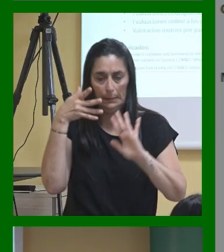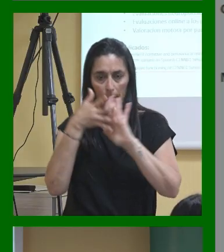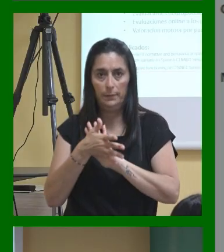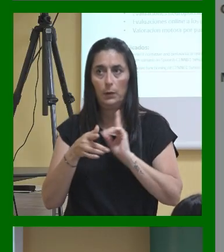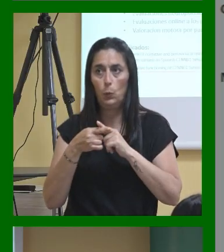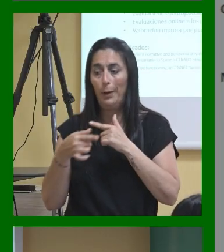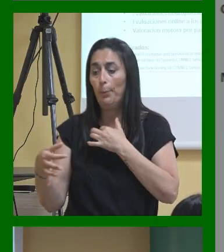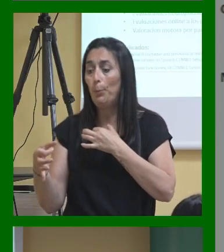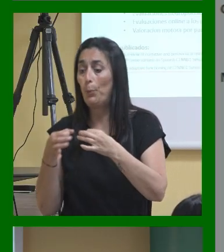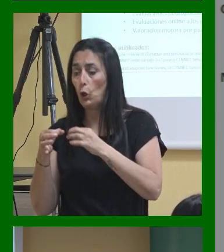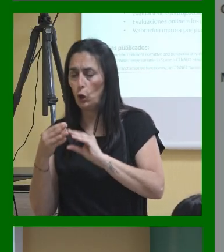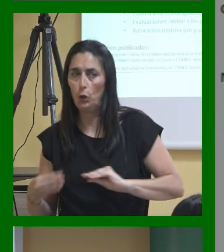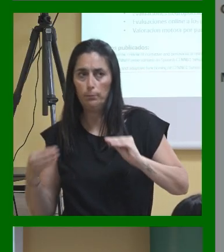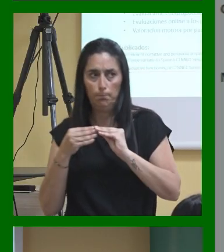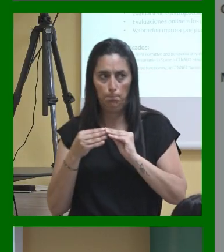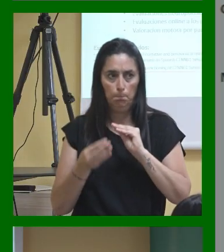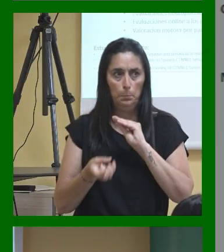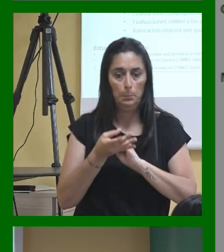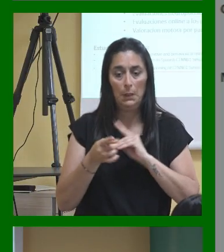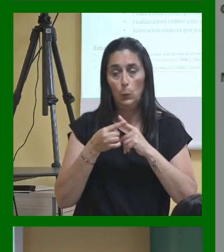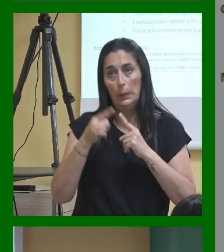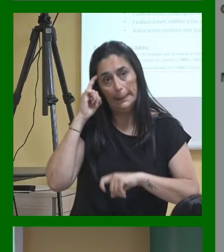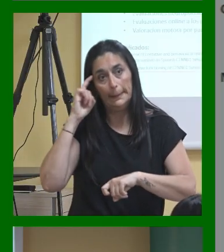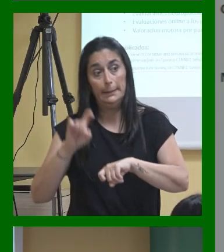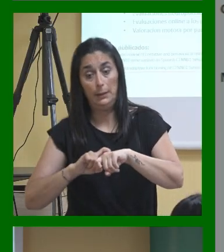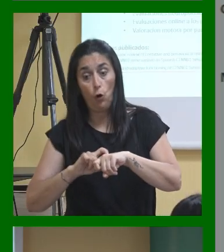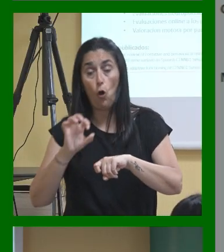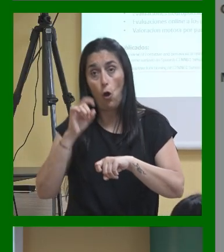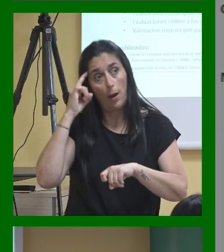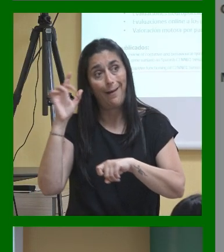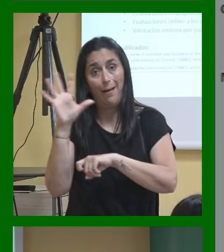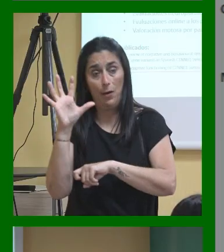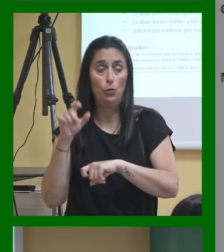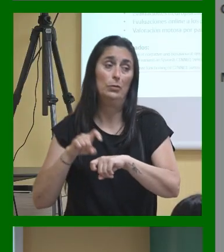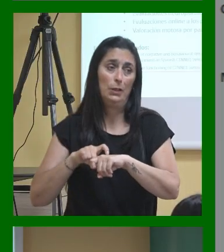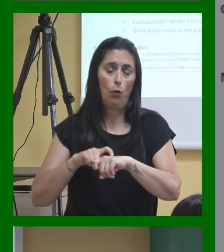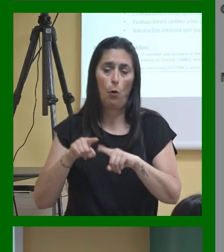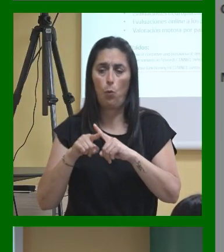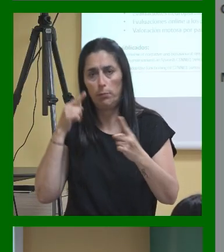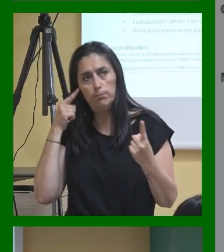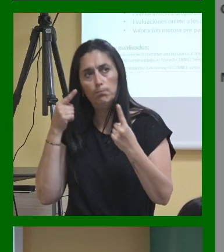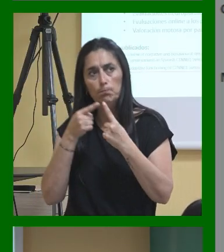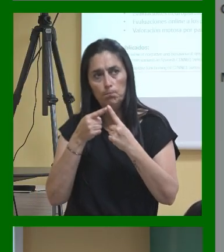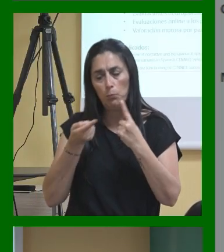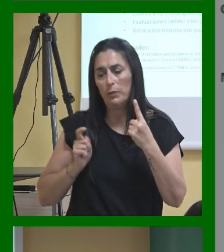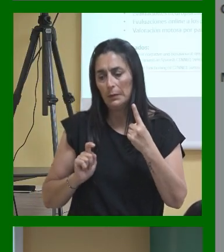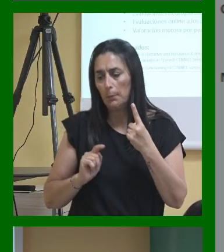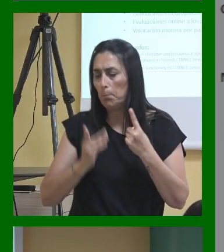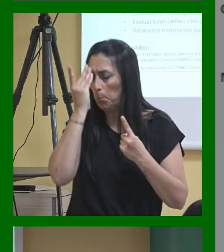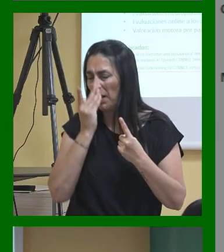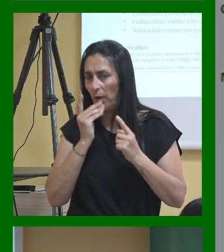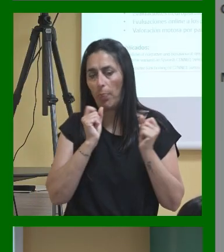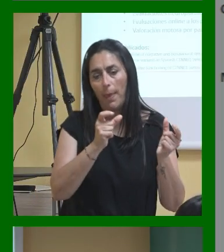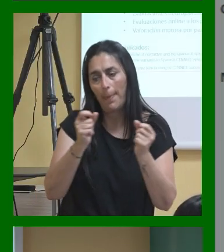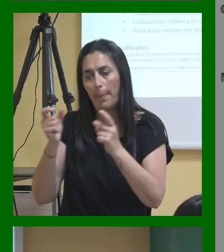ejemplo, protocolos fenotípicos. Es decir, el neuropsicólogo o el psicólogo tiene que ir a lo profesional y establecer perfiles. Es decir,